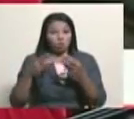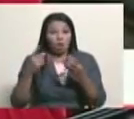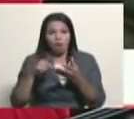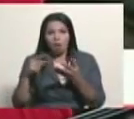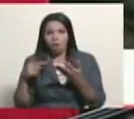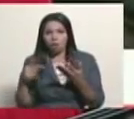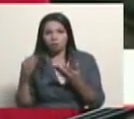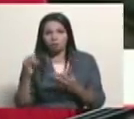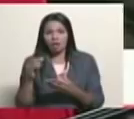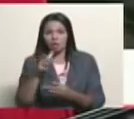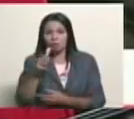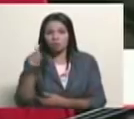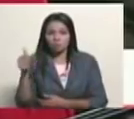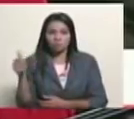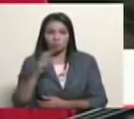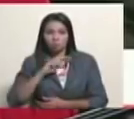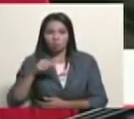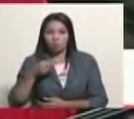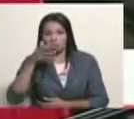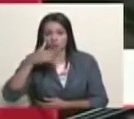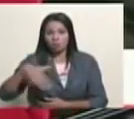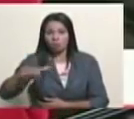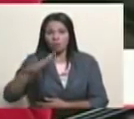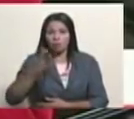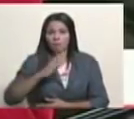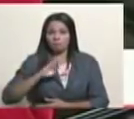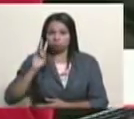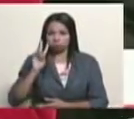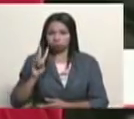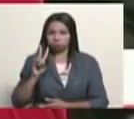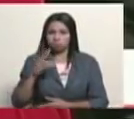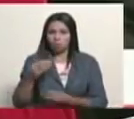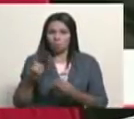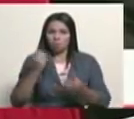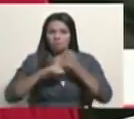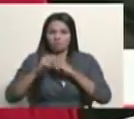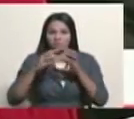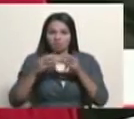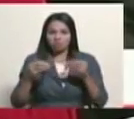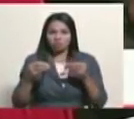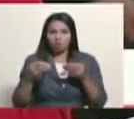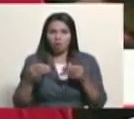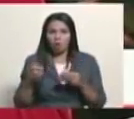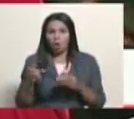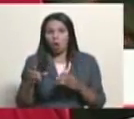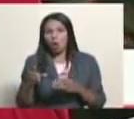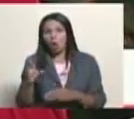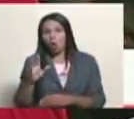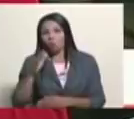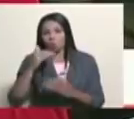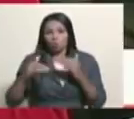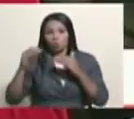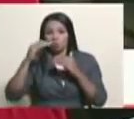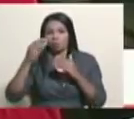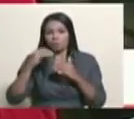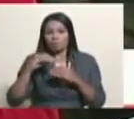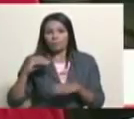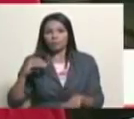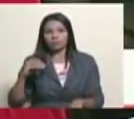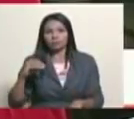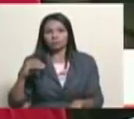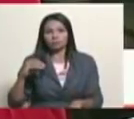áreas, una por una, nuestro pueblo tiene la capacidad hoy de defender en cualquier instancia lo que ocurrió.